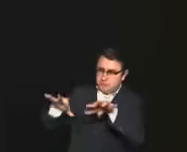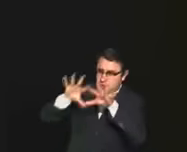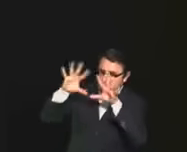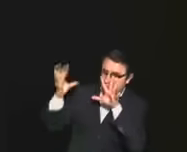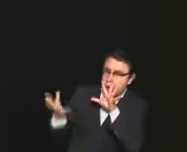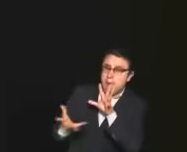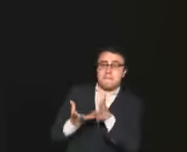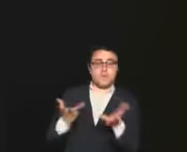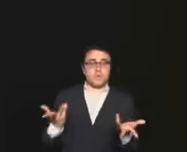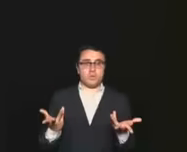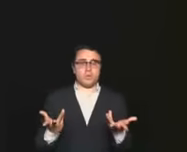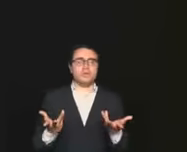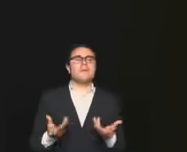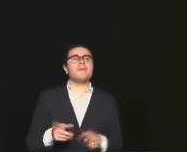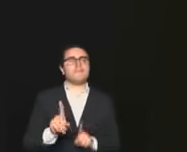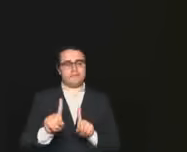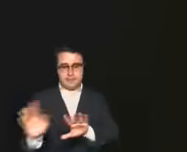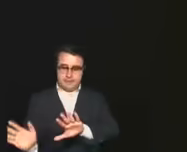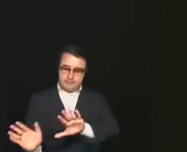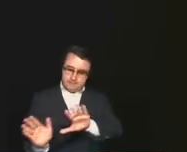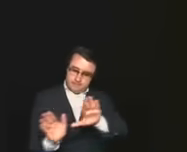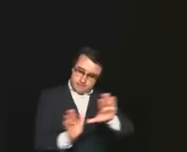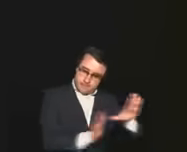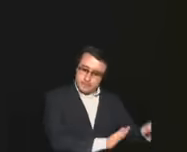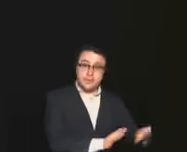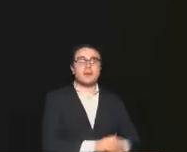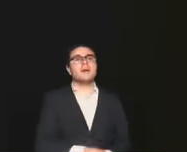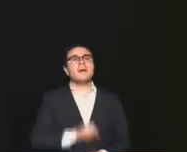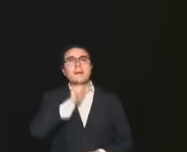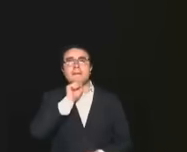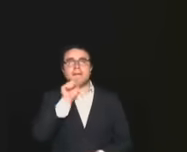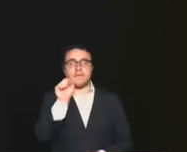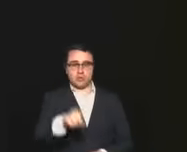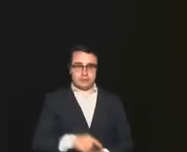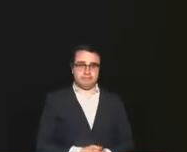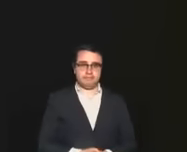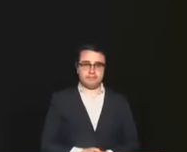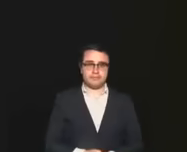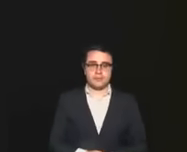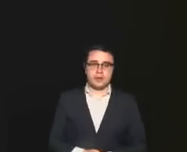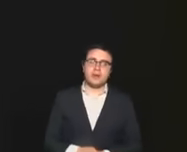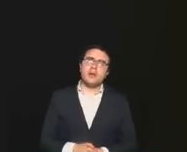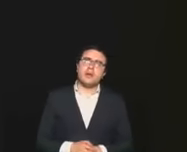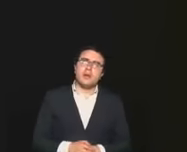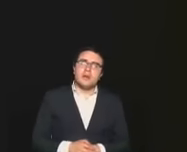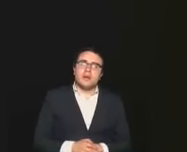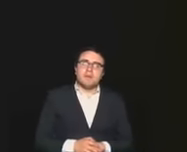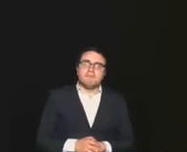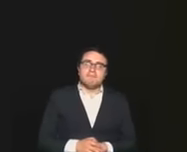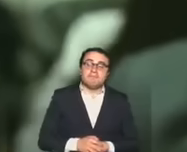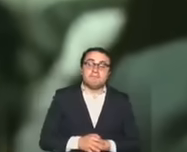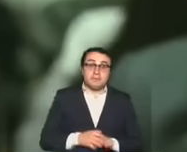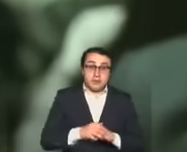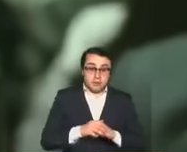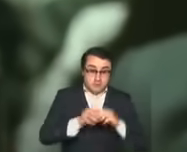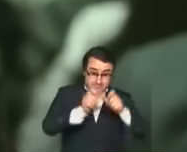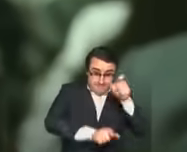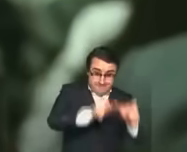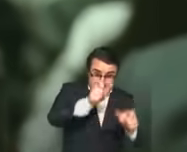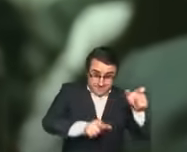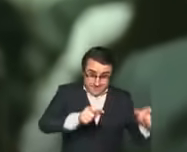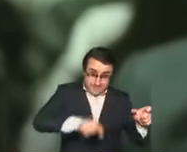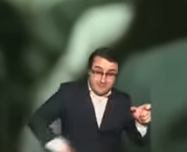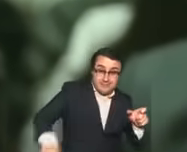Entonces, ¿cómo podemos detectar los factores que pueden desestabilizar la existencia